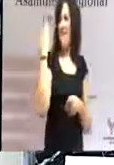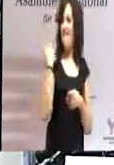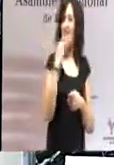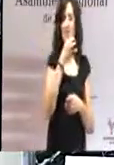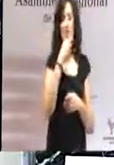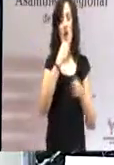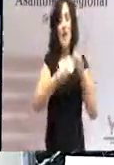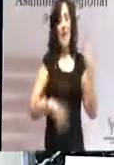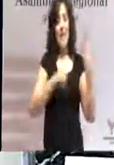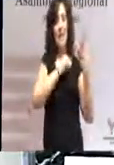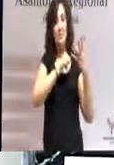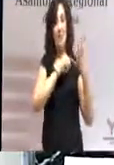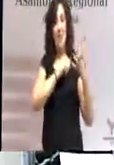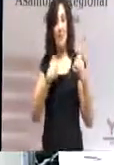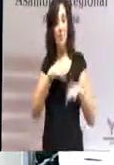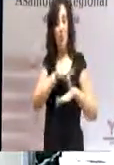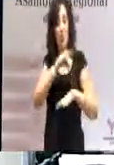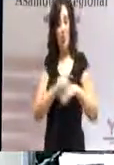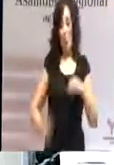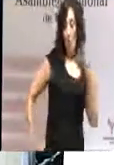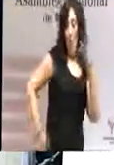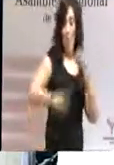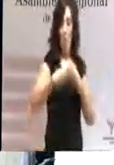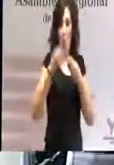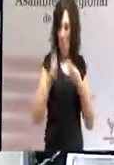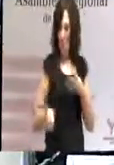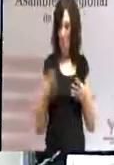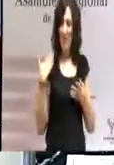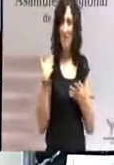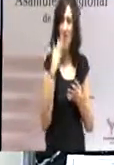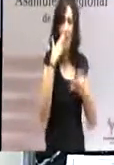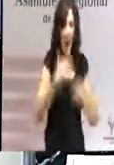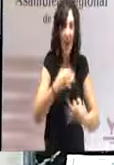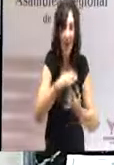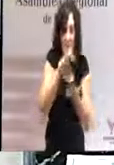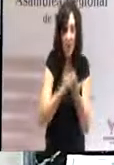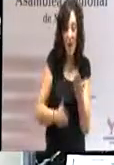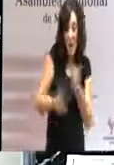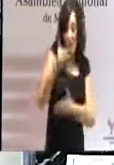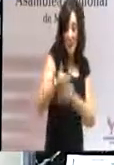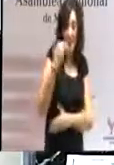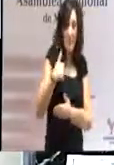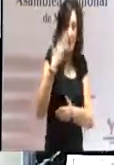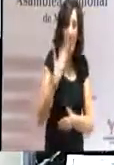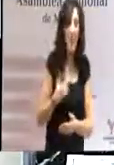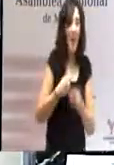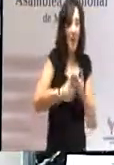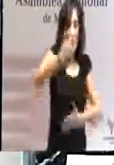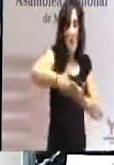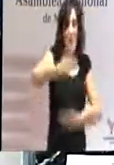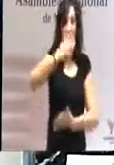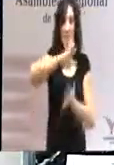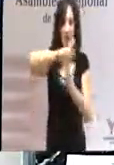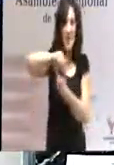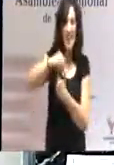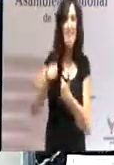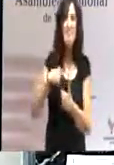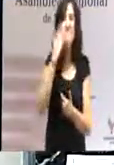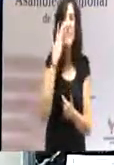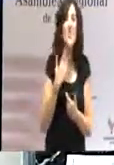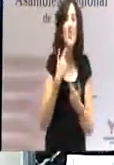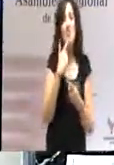reducción de la lista de espera a un mes, pero sin embargo, el mismo día en la prensa regional nos sale la noticia, el mismo día de que usted